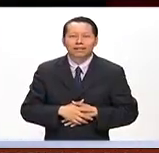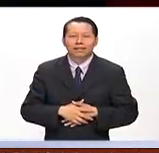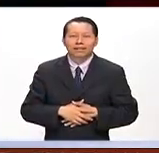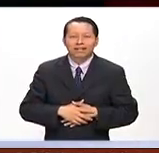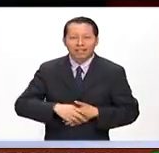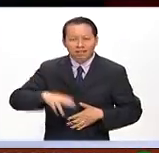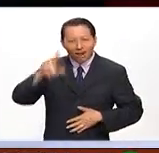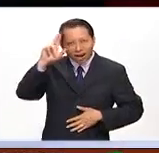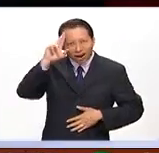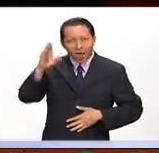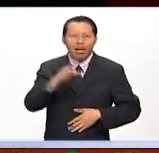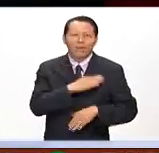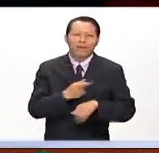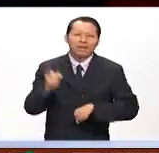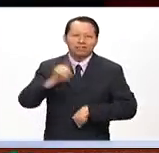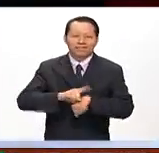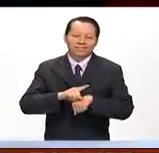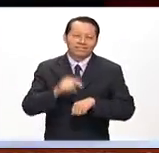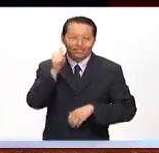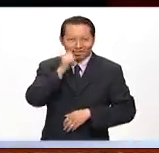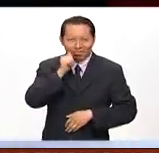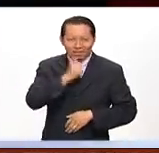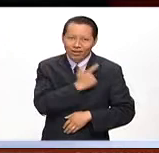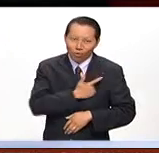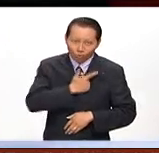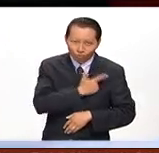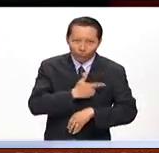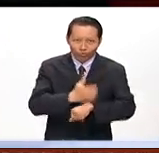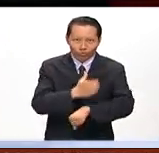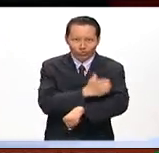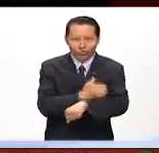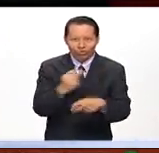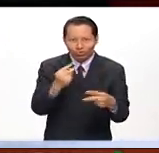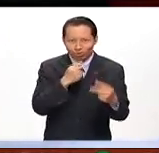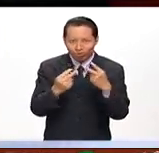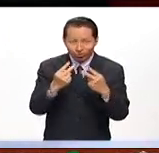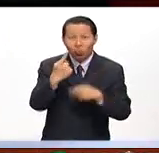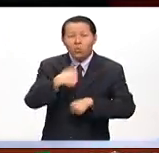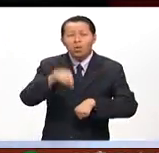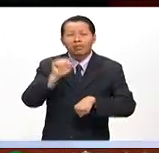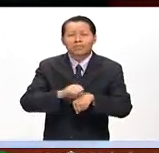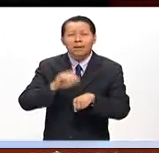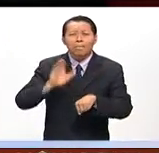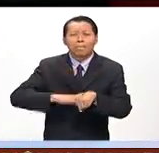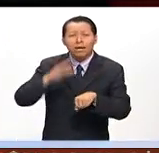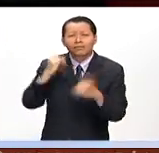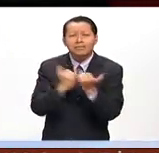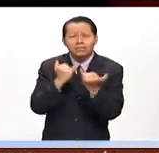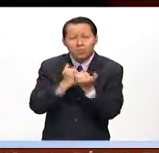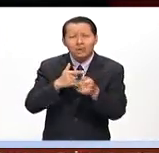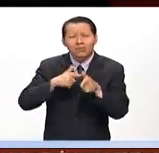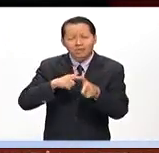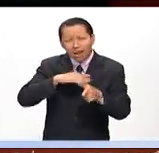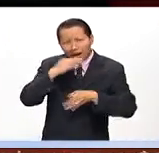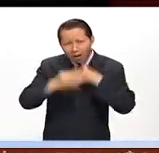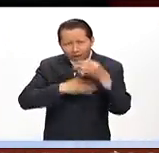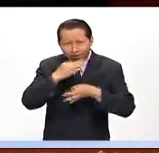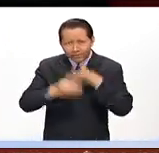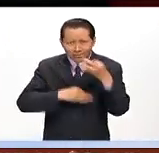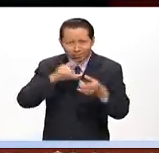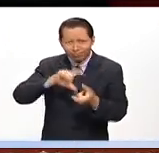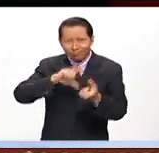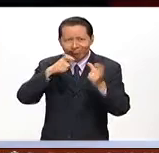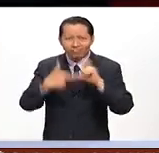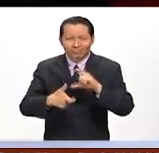¿Qué tal? Muy buenos días. Siempre es un gusto que nos acompañe en una semana más y en una edición más de México al día. Hoy